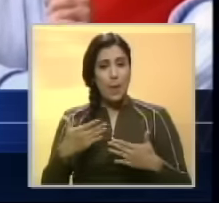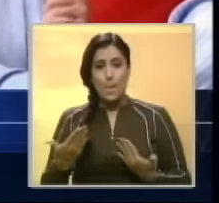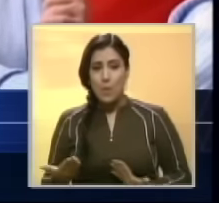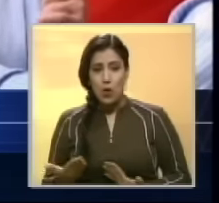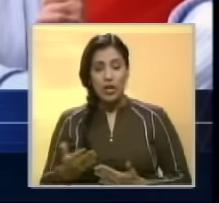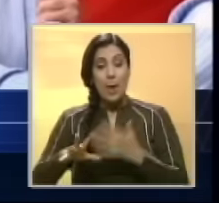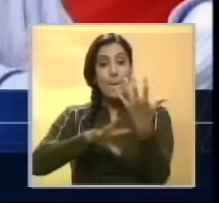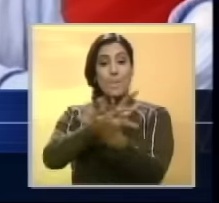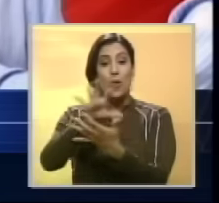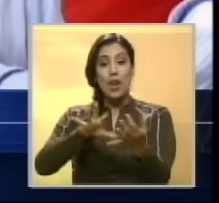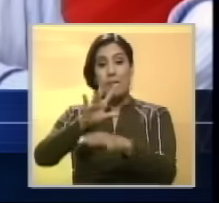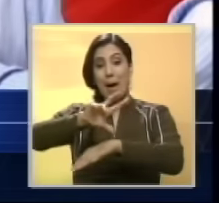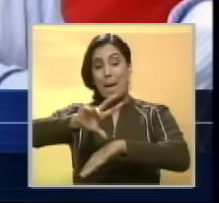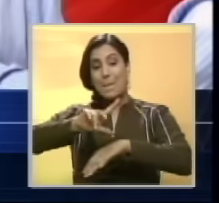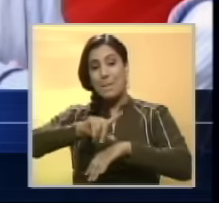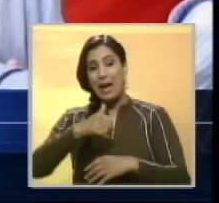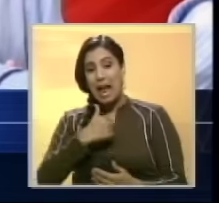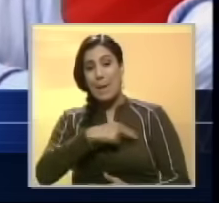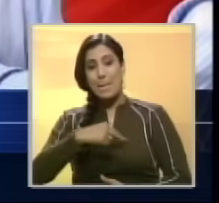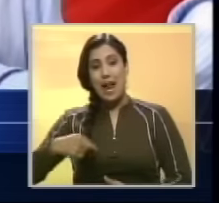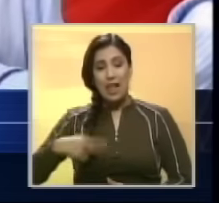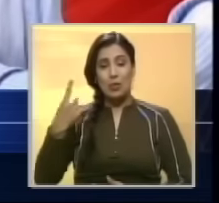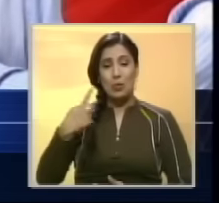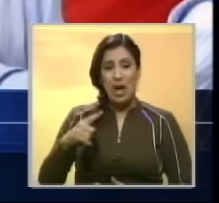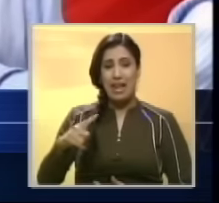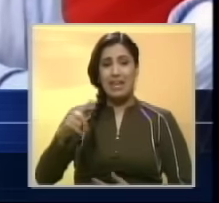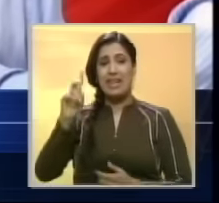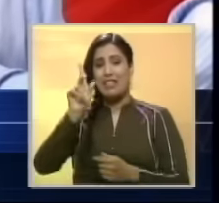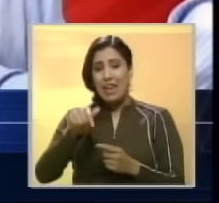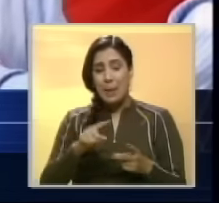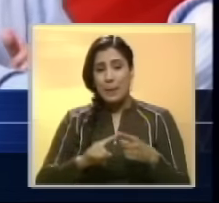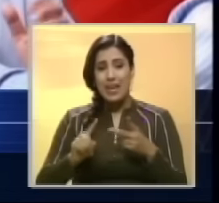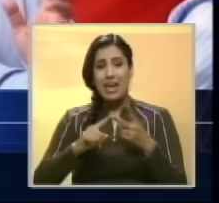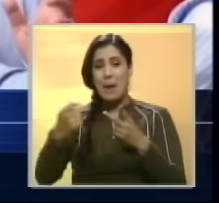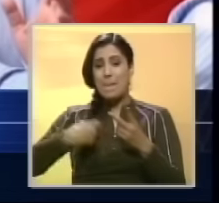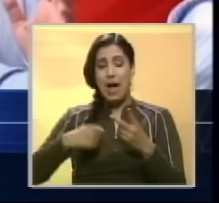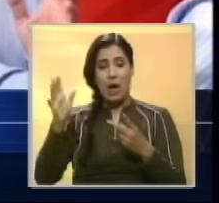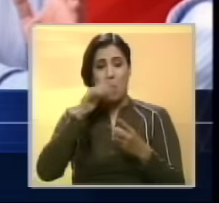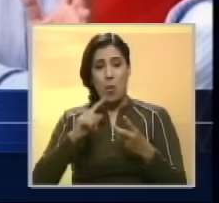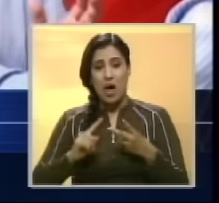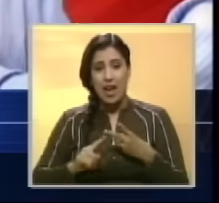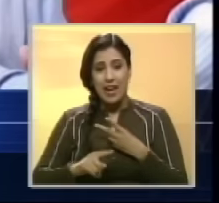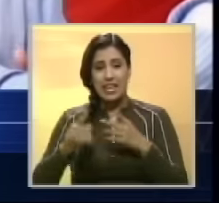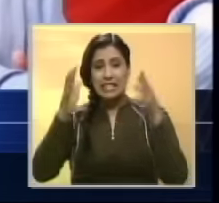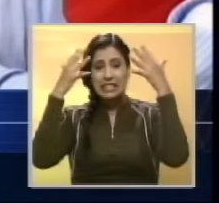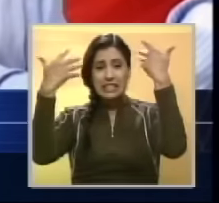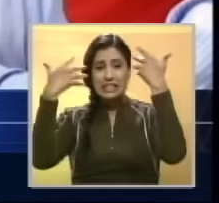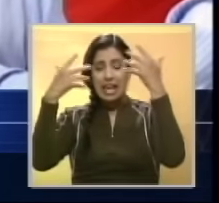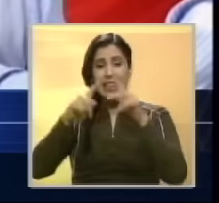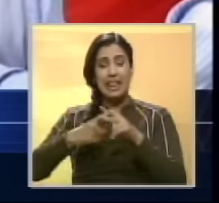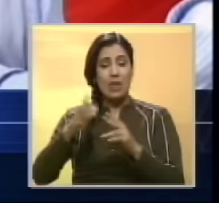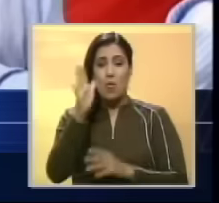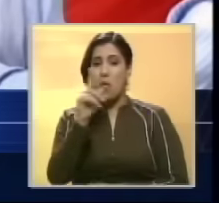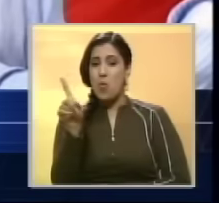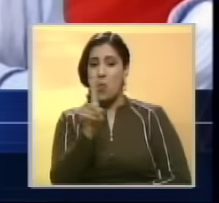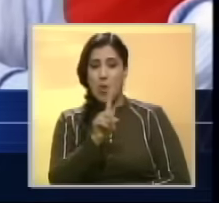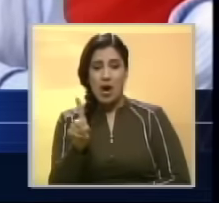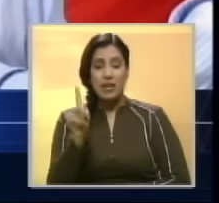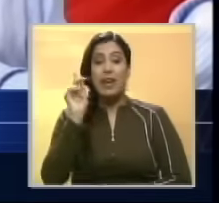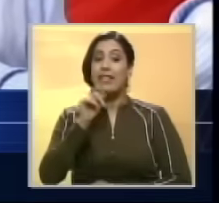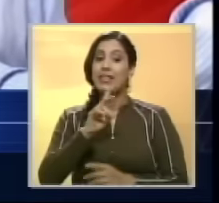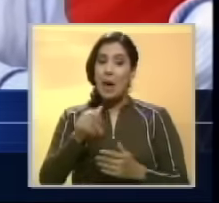el de inseguridad gravísimo que hay en el campo la falta de financiamiento la falta de asesoría técnica y la